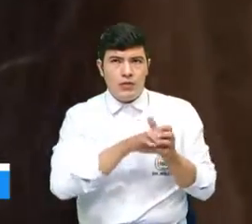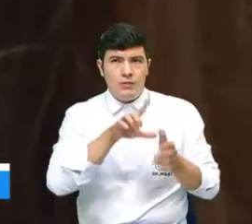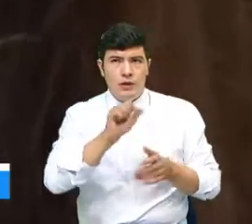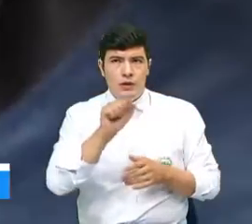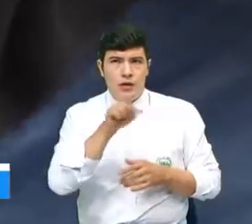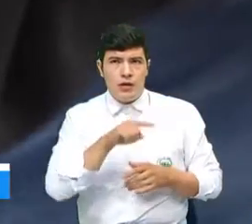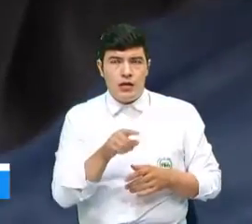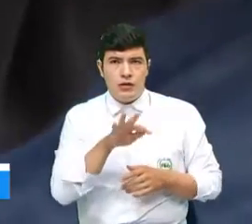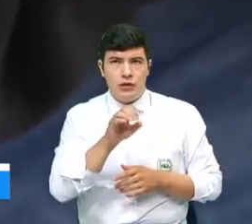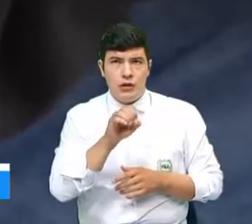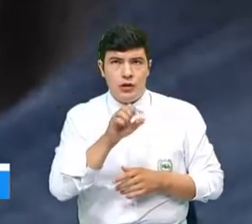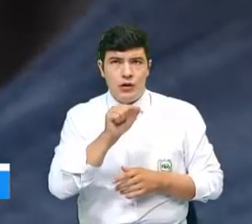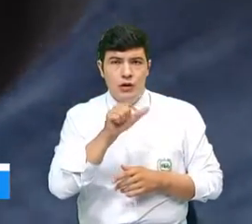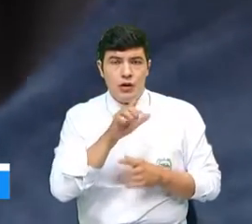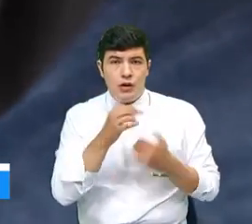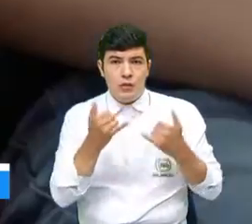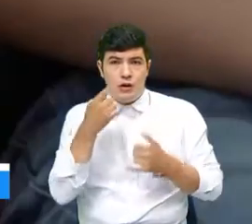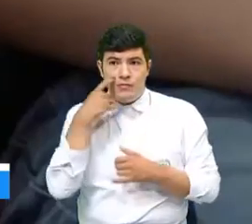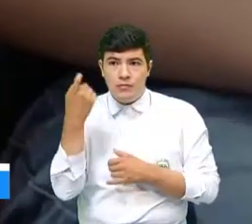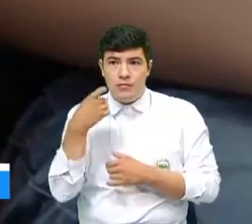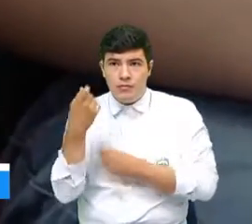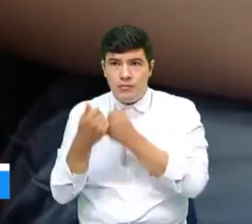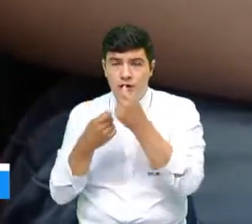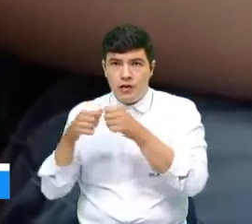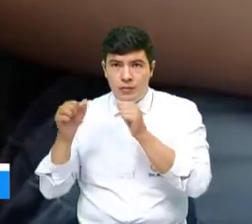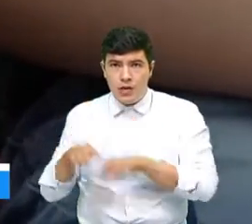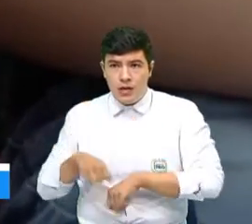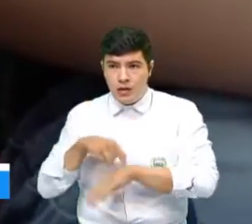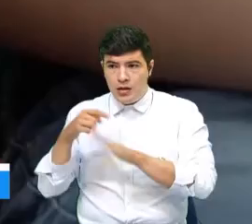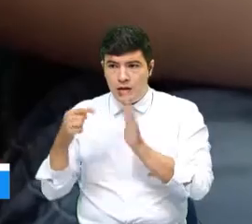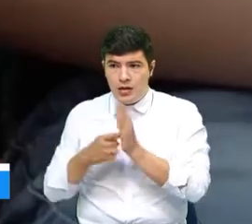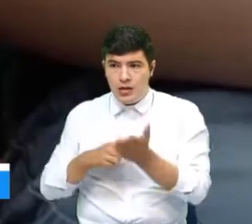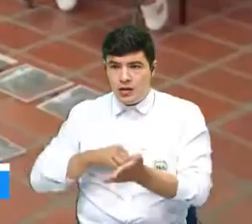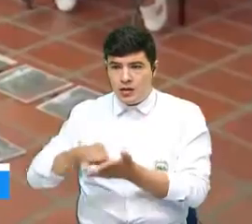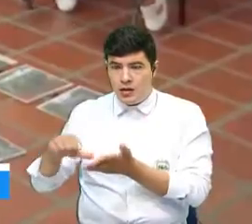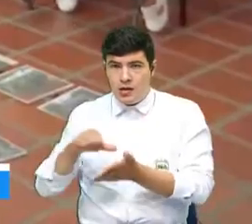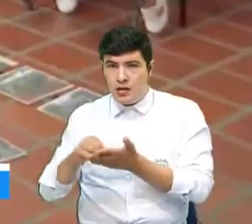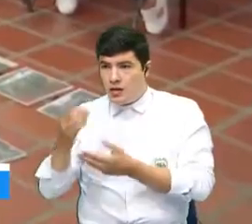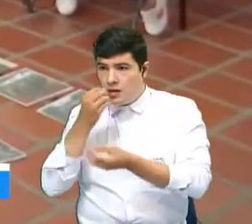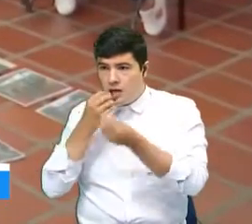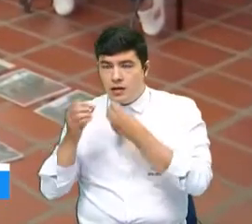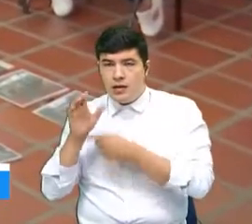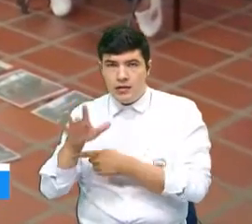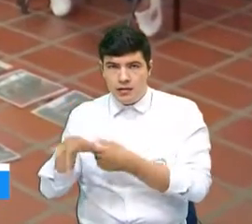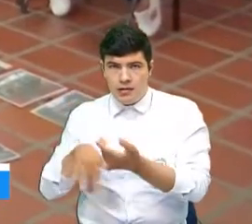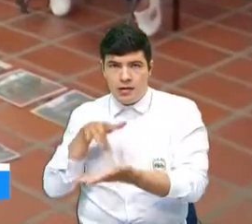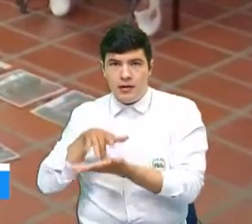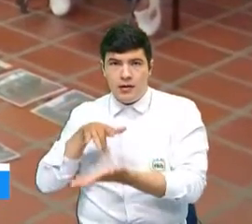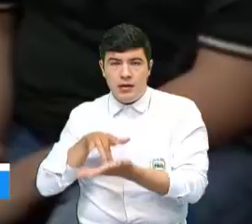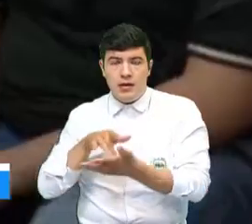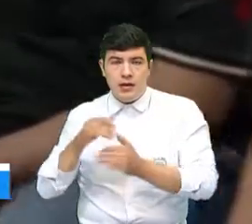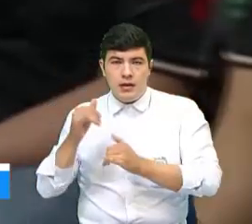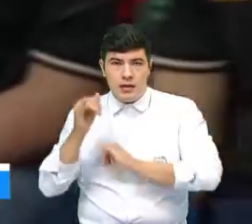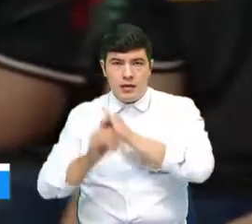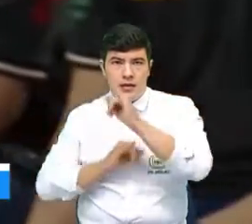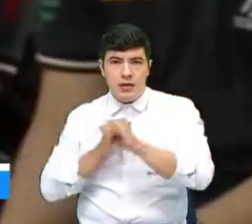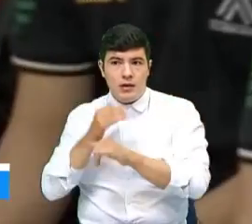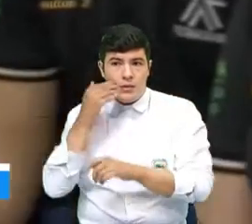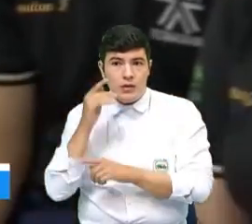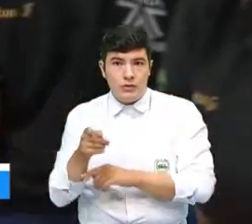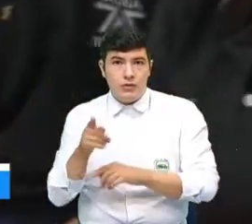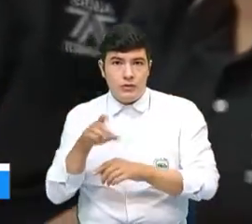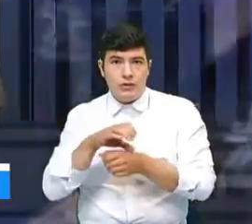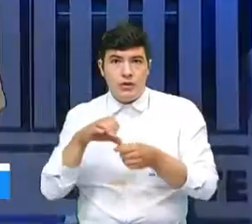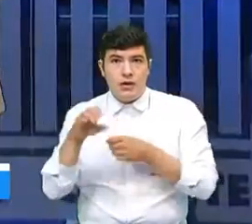encuentra en busca de recursos económicos para complementar los gastos de alimentación y hospedaje para la competencia internacional que se llevará a cabo en